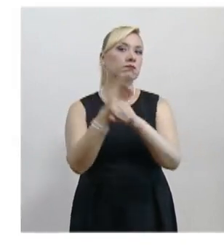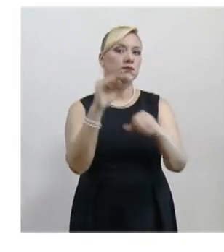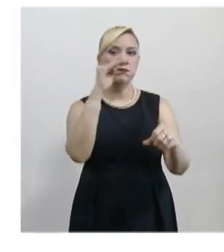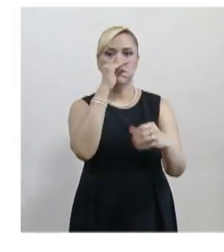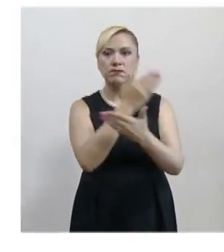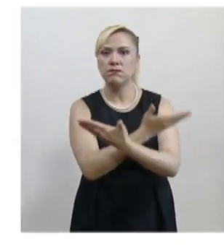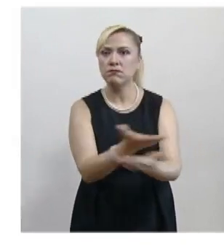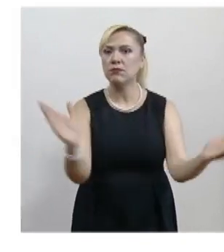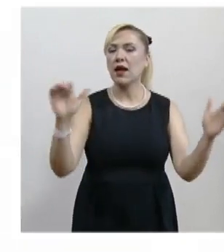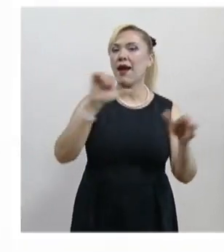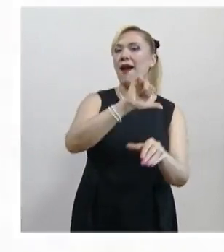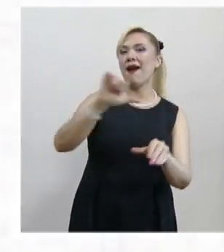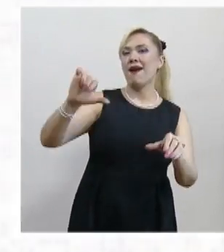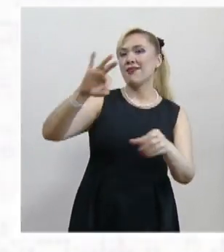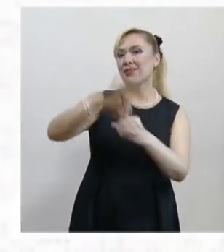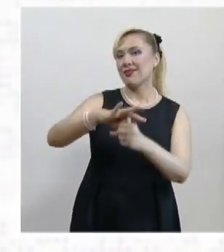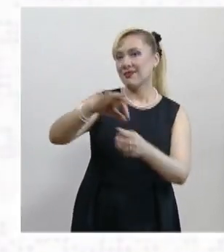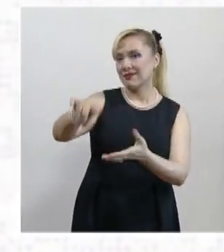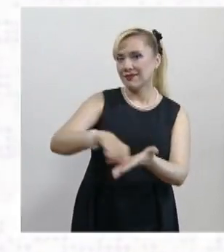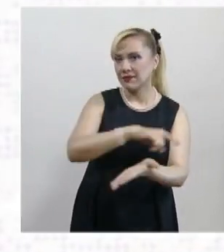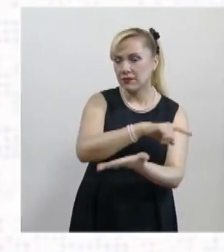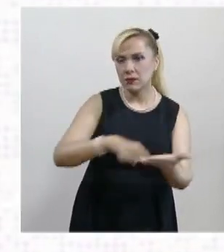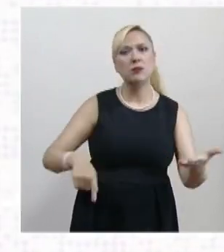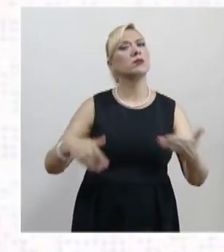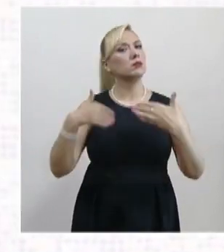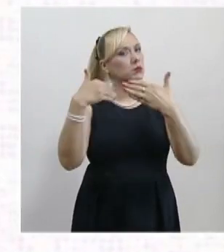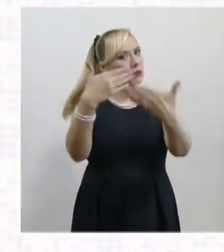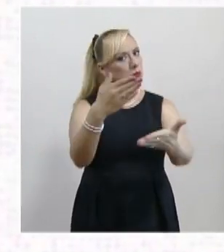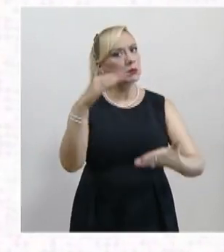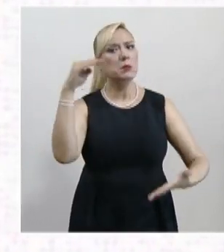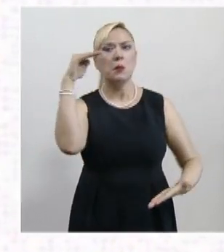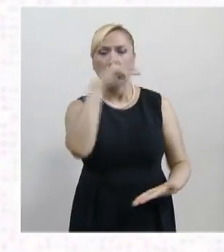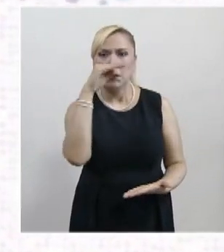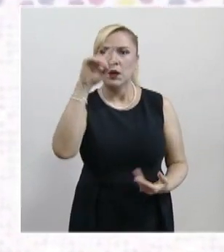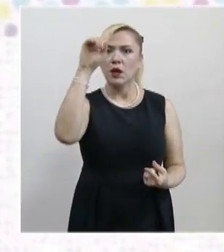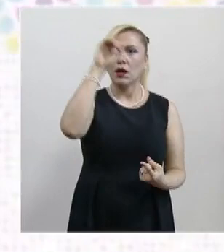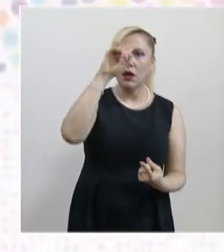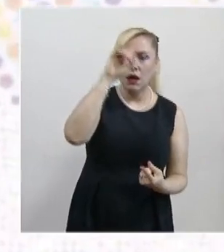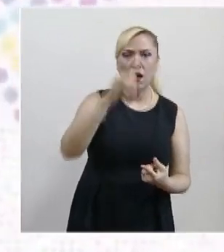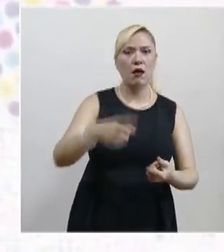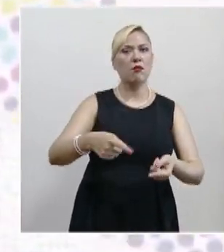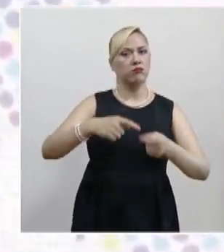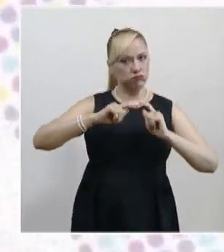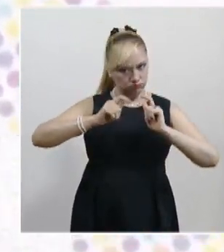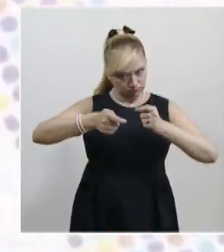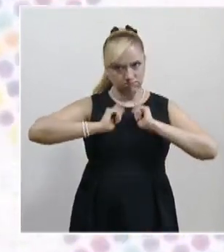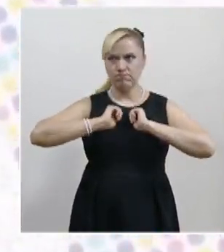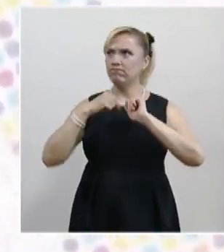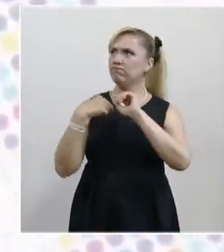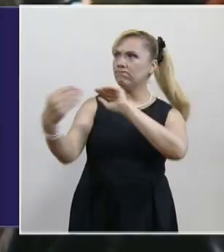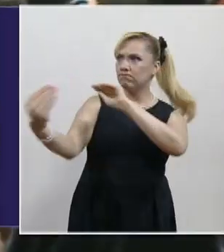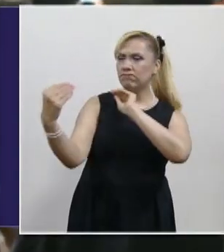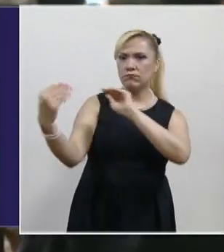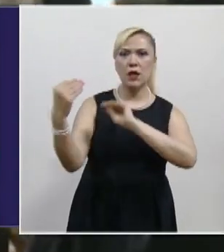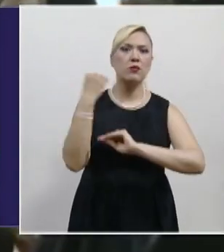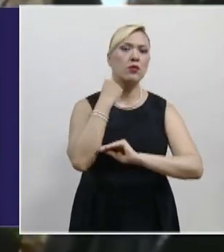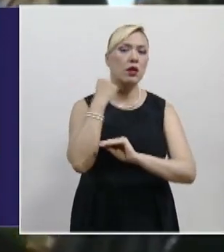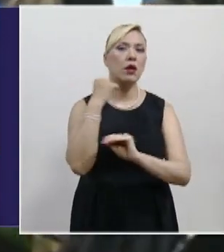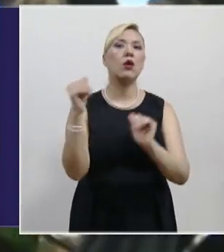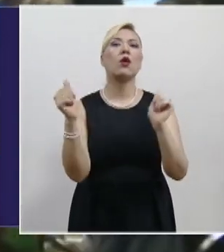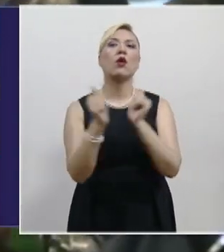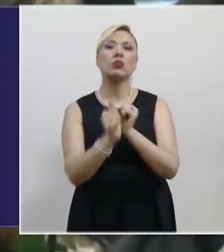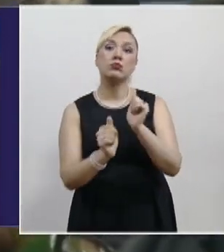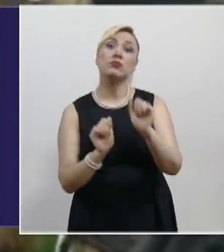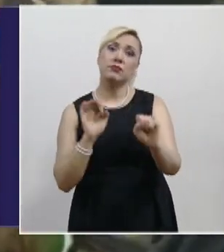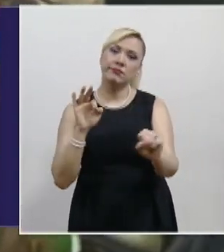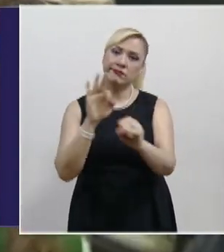por responsabilidad brindar de manera gratuita asesoría, orientación, representación jurídica y coadyuvar en procesos de mediación en la